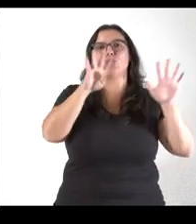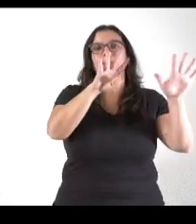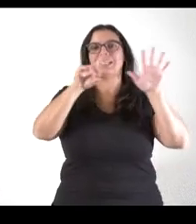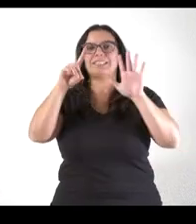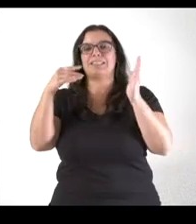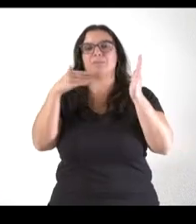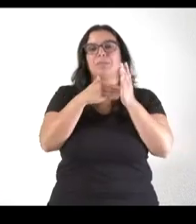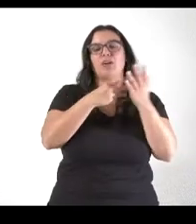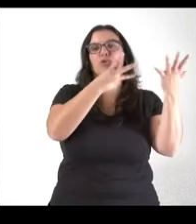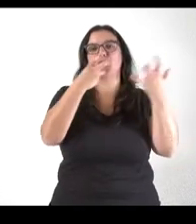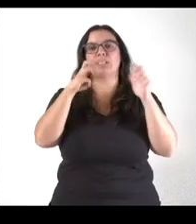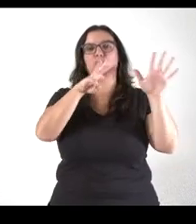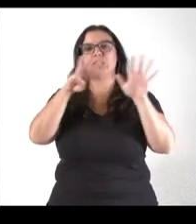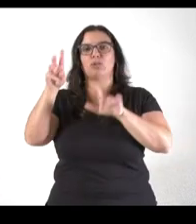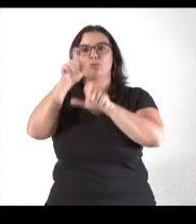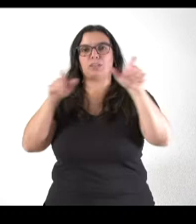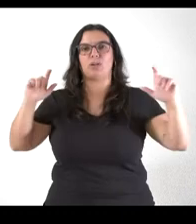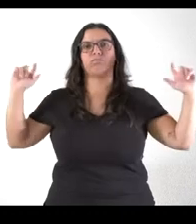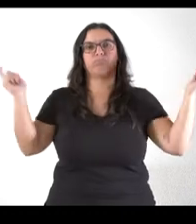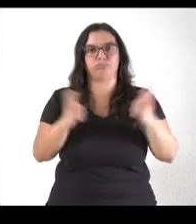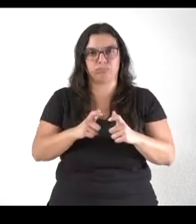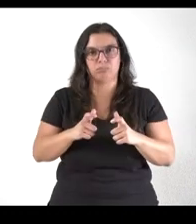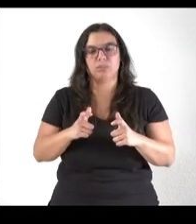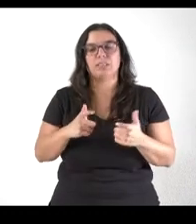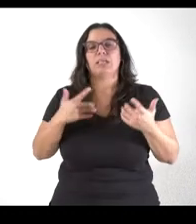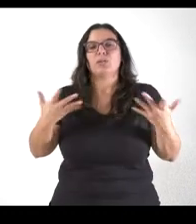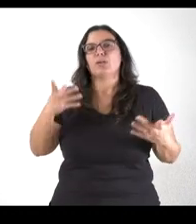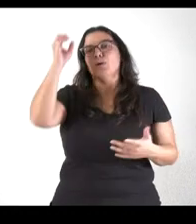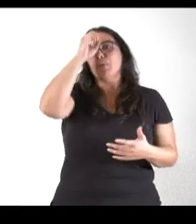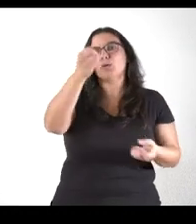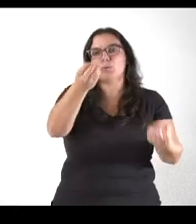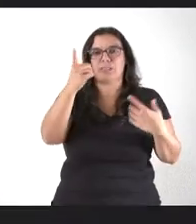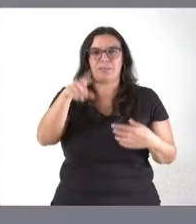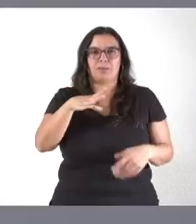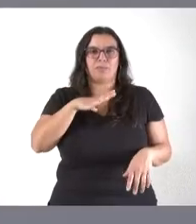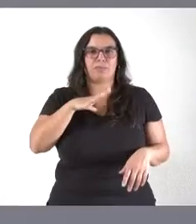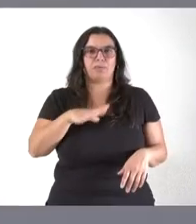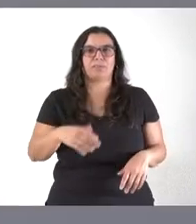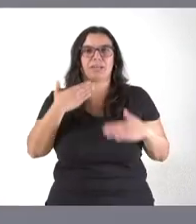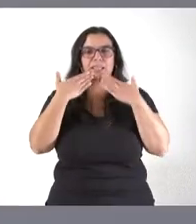96.888 personas menos entonces también que nos va a valorar un poco estos datos gracias